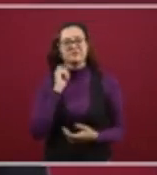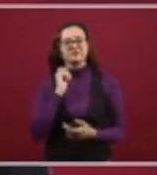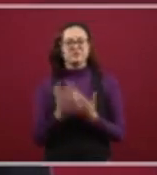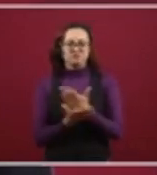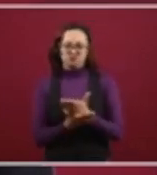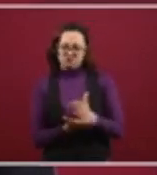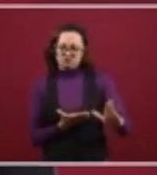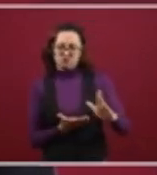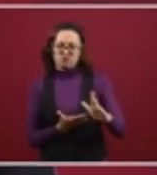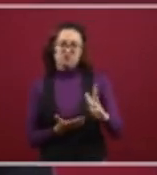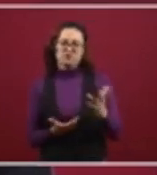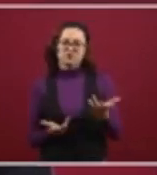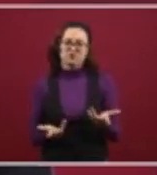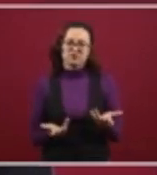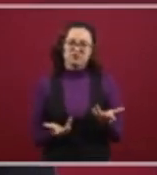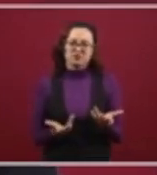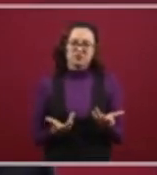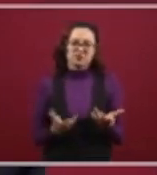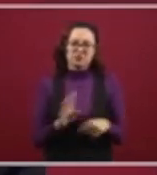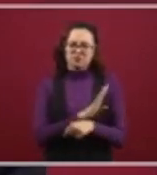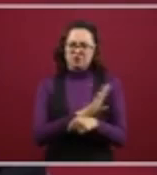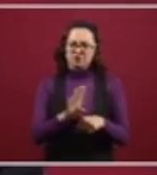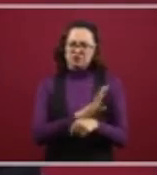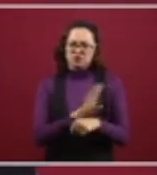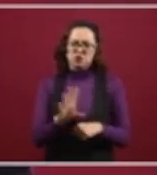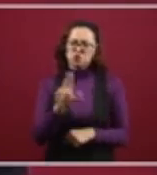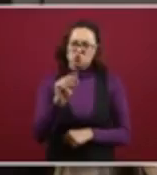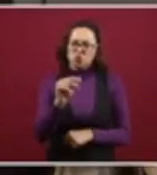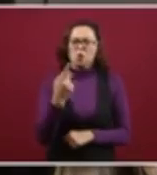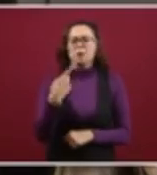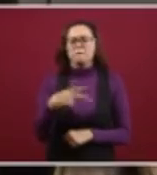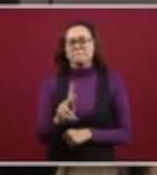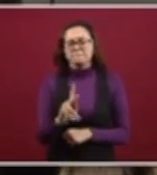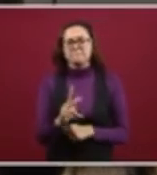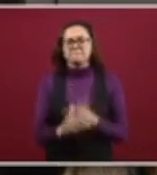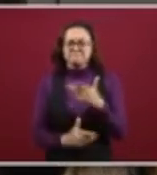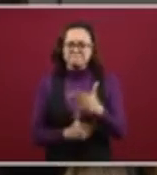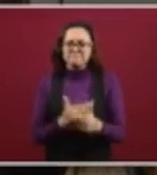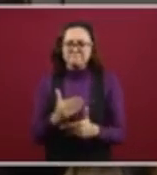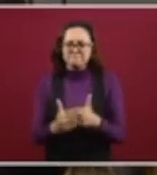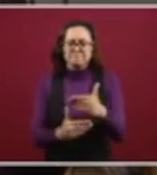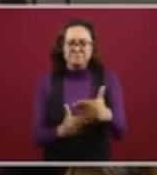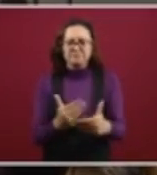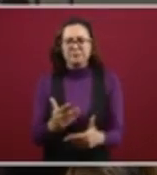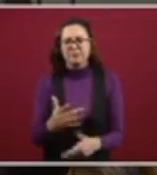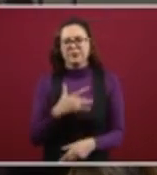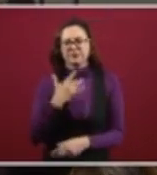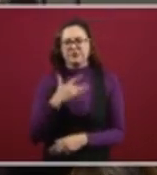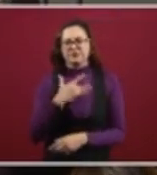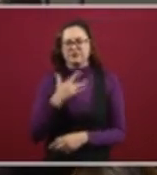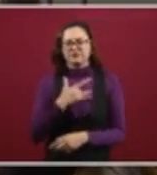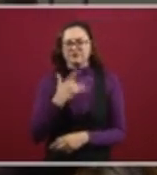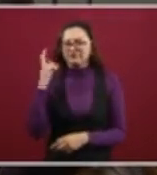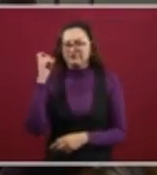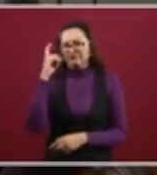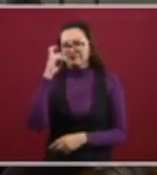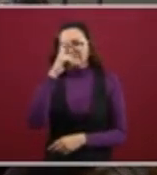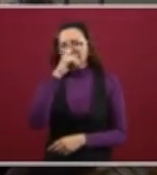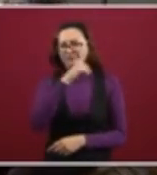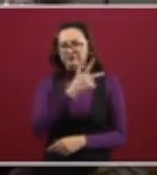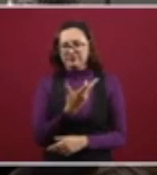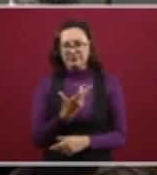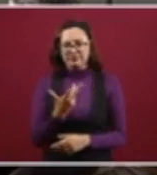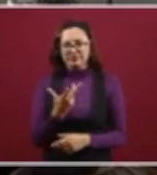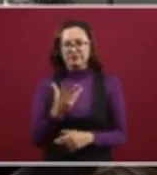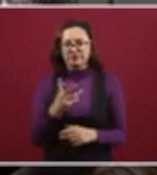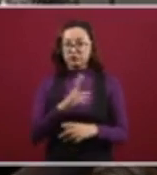instrucción presidencial, de que puedan ser beneficiarios del programa. De modo que anticipábamos que iba a ser difícil poder tener